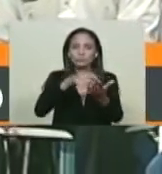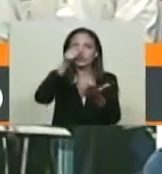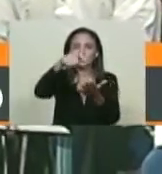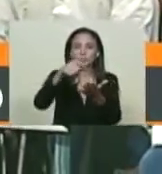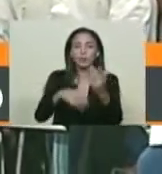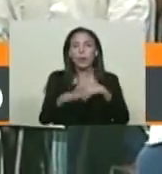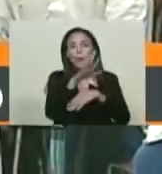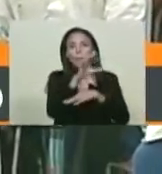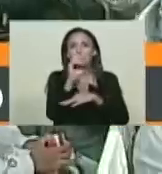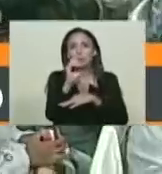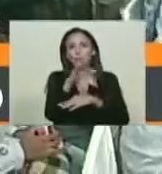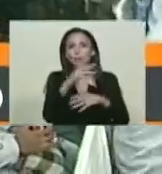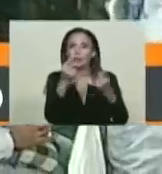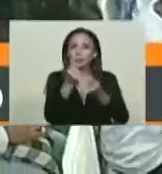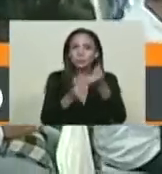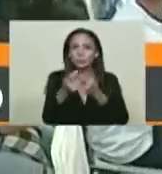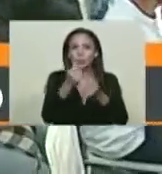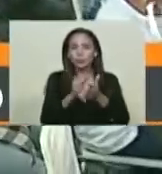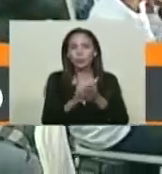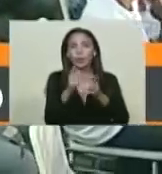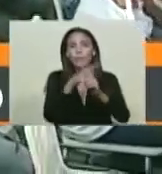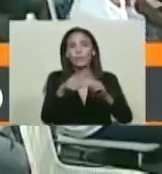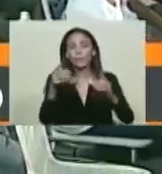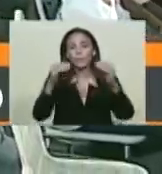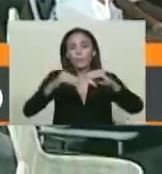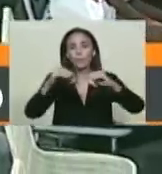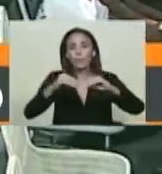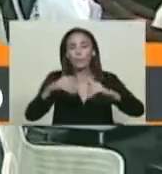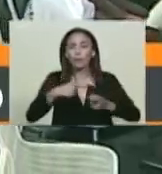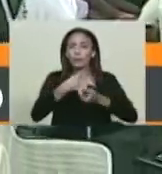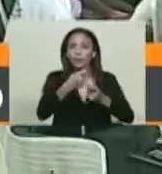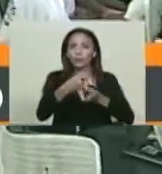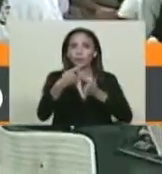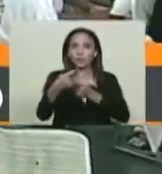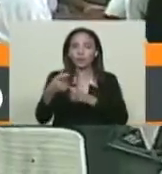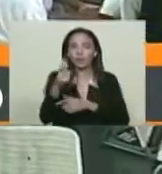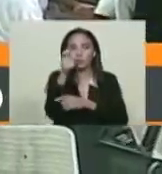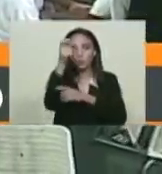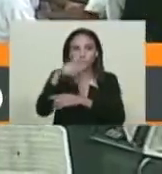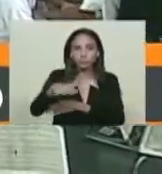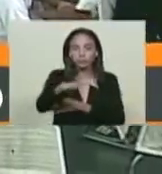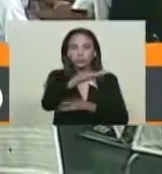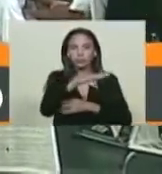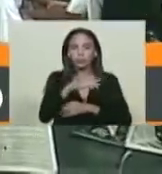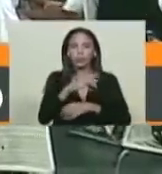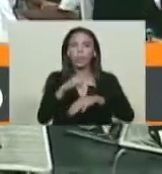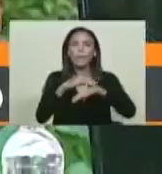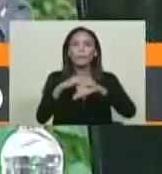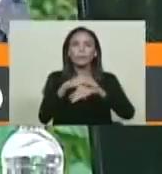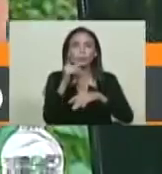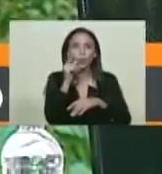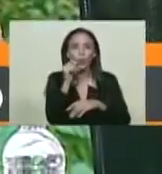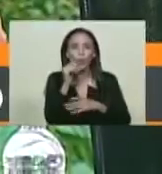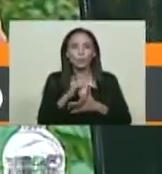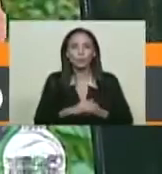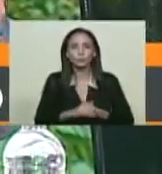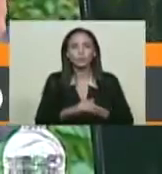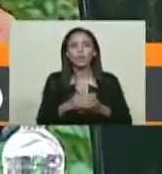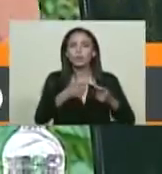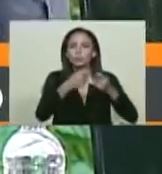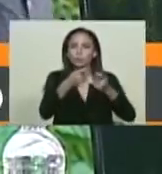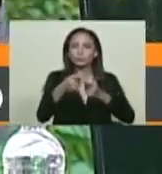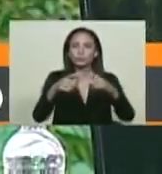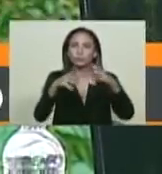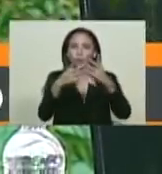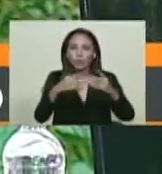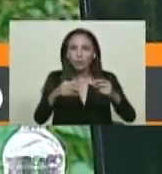los 50 rubros. Pero además, presidente, garantizando, que fue lo que nos planteó el ministro Wilmar Castro Soteldo, la entrega de